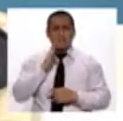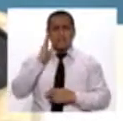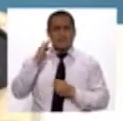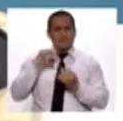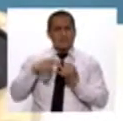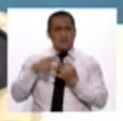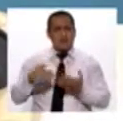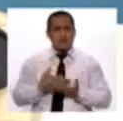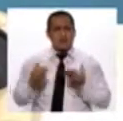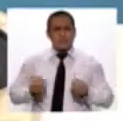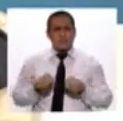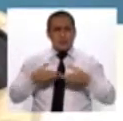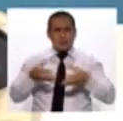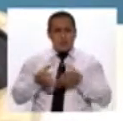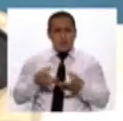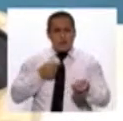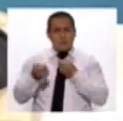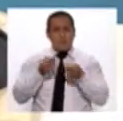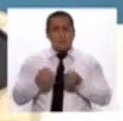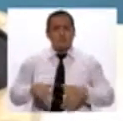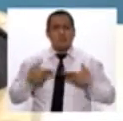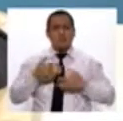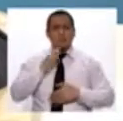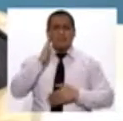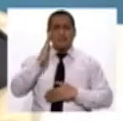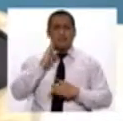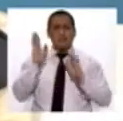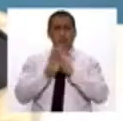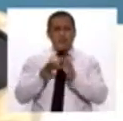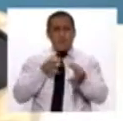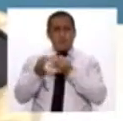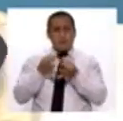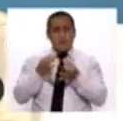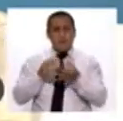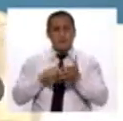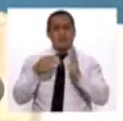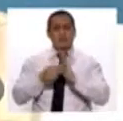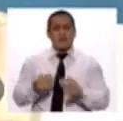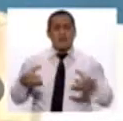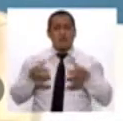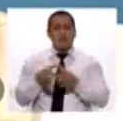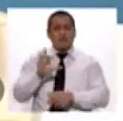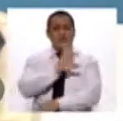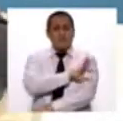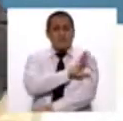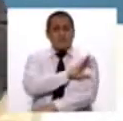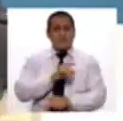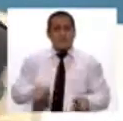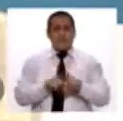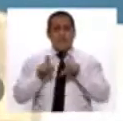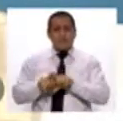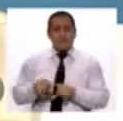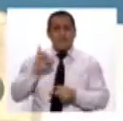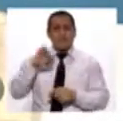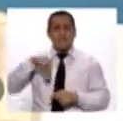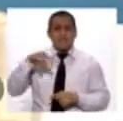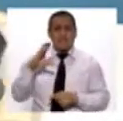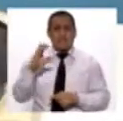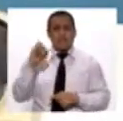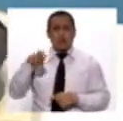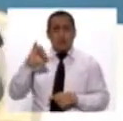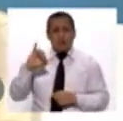serie de parámetros para que la autoridad administrativa pudiera aplicar esto. Cuando hablo de autoridad administrativa me estoy refiriendo al Tribunal Fiscal en tema tributario, al